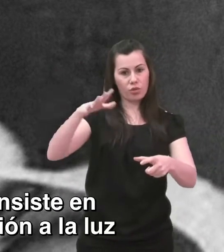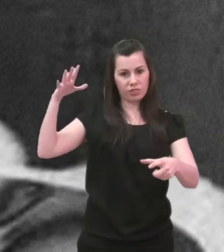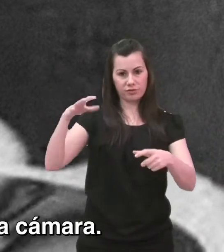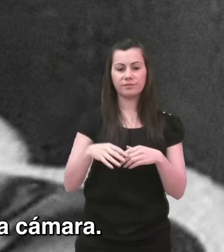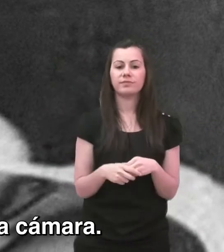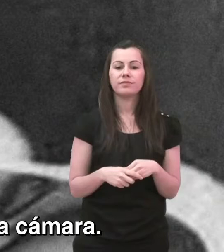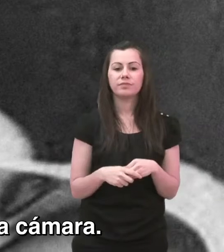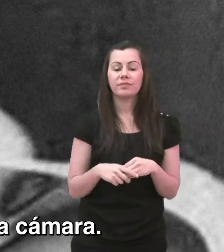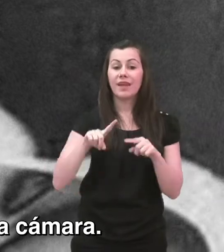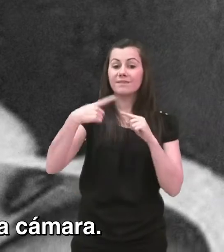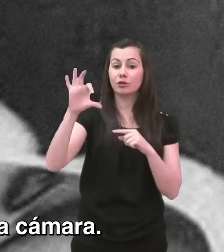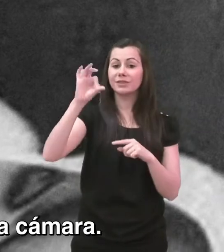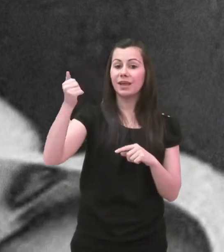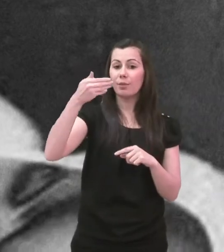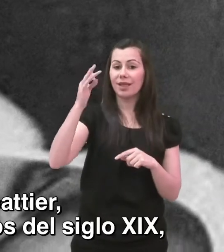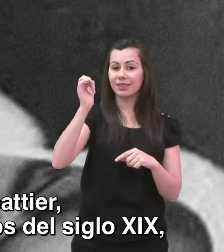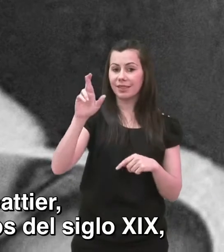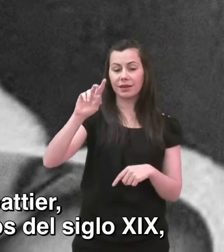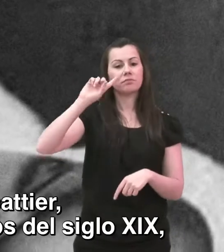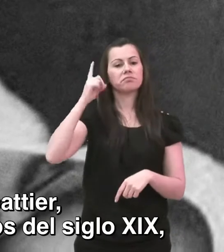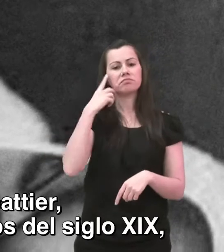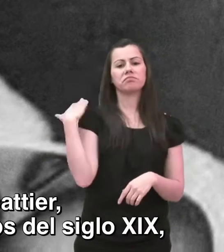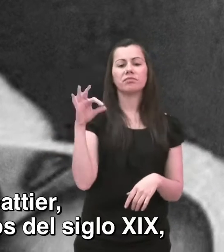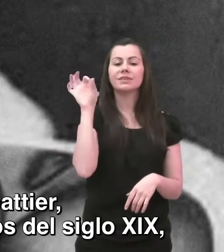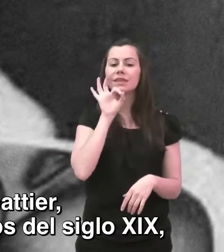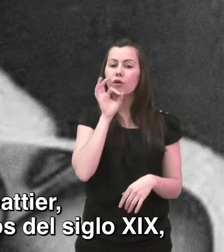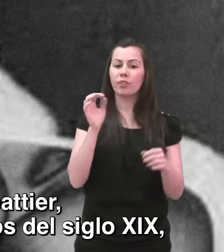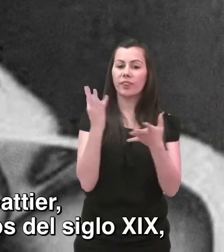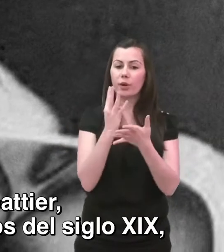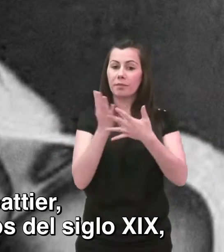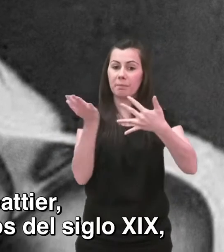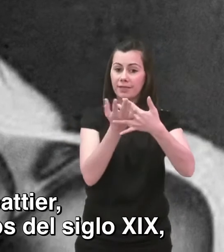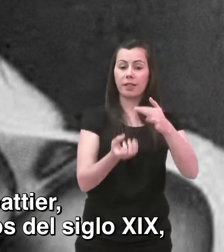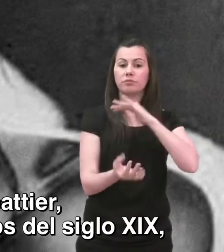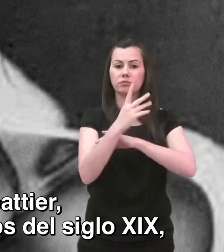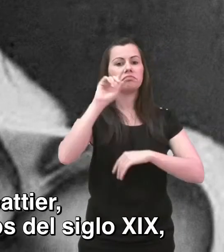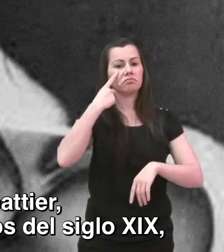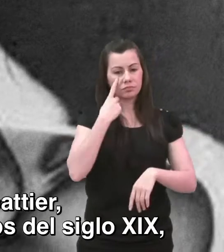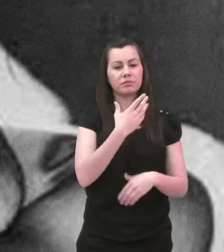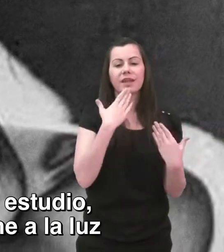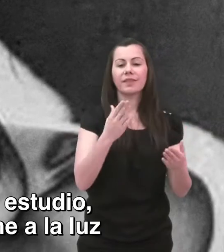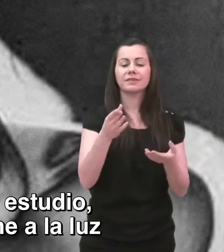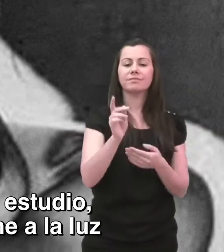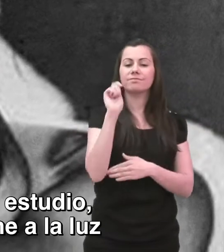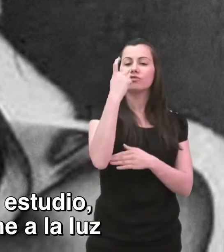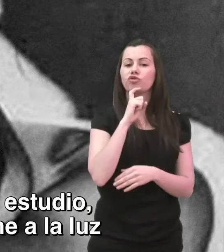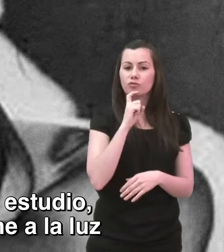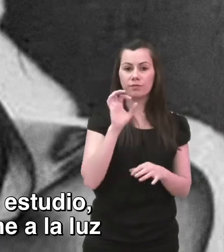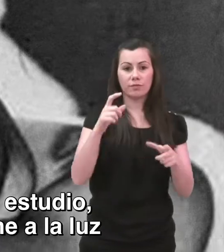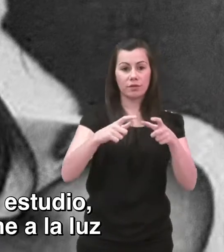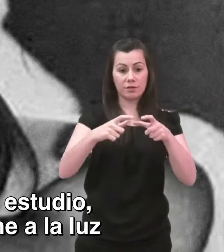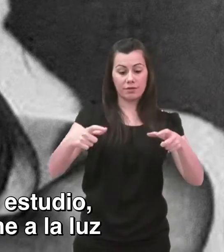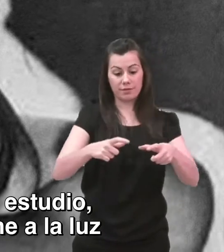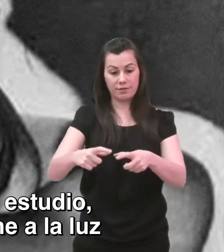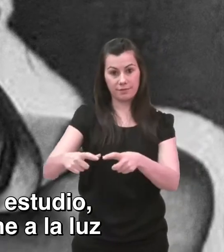a la luz del negativo de la cámara. El efecto Sabatier, descubierto a mediados del siglo XIX, se obtiene en el